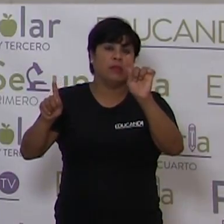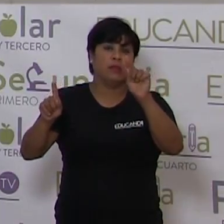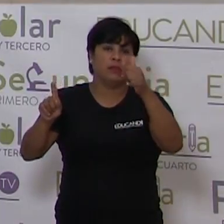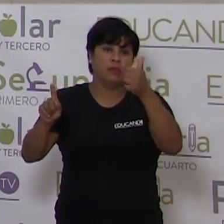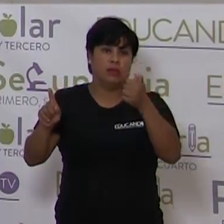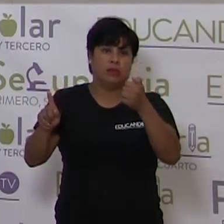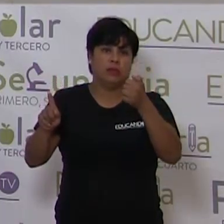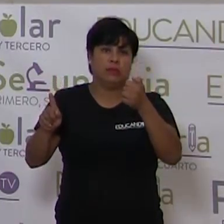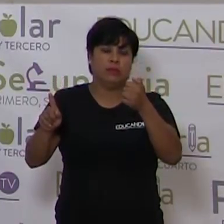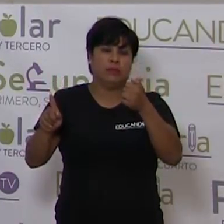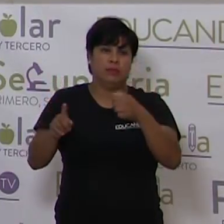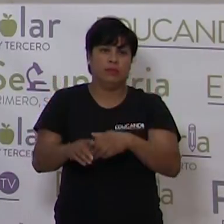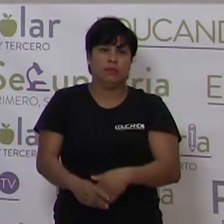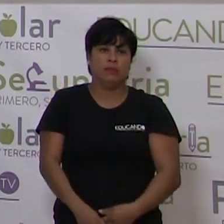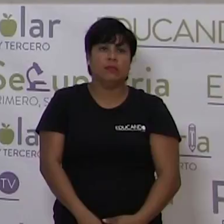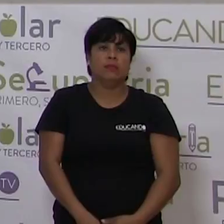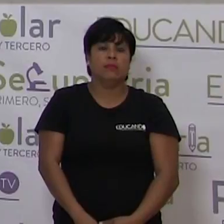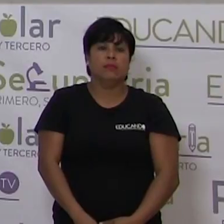76.